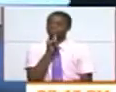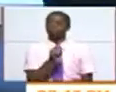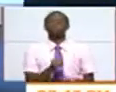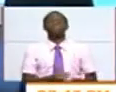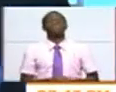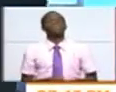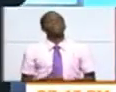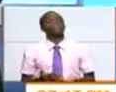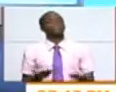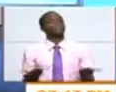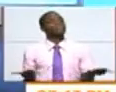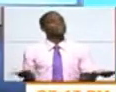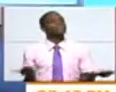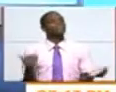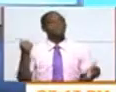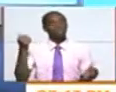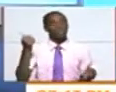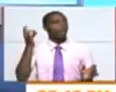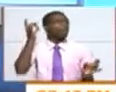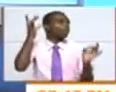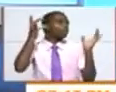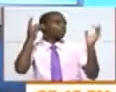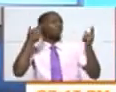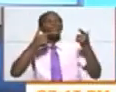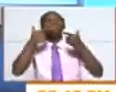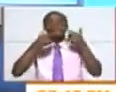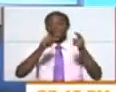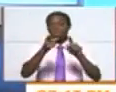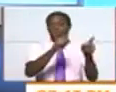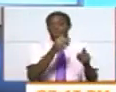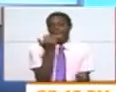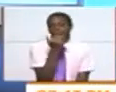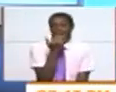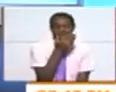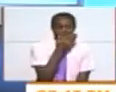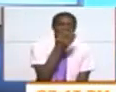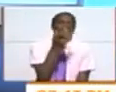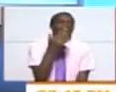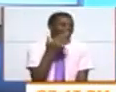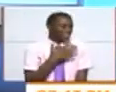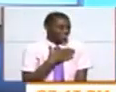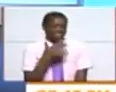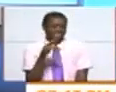Esto no se crean que es una locura, un invento, porque hay muchos que se ríen. Ajá, y que...